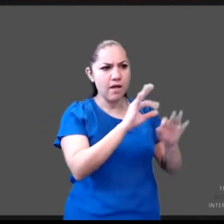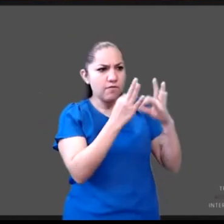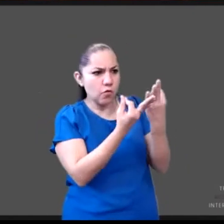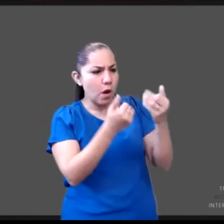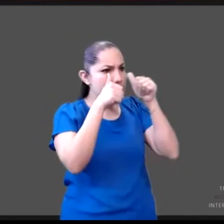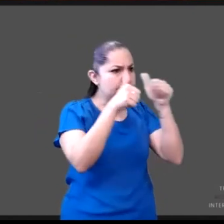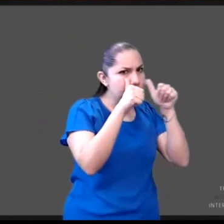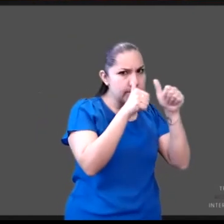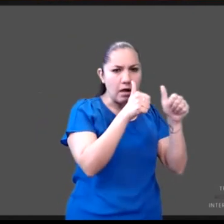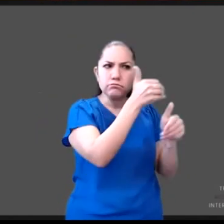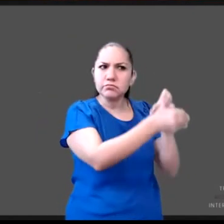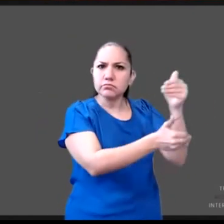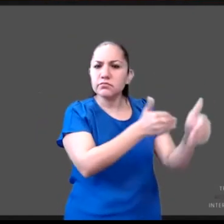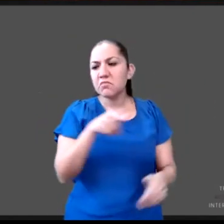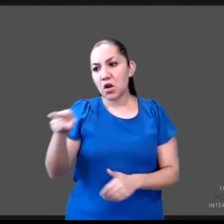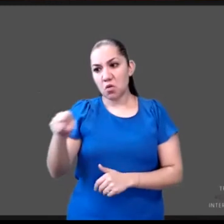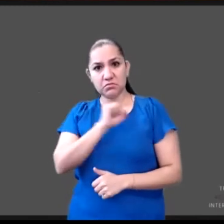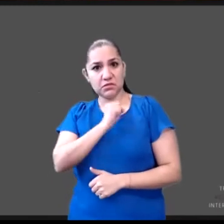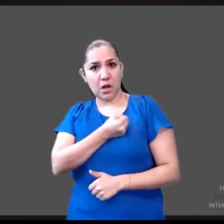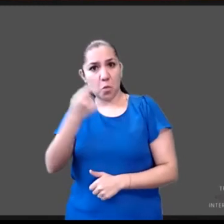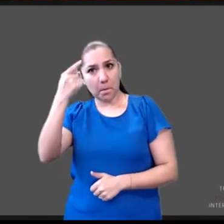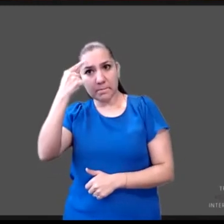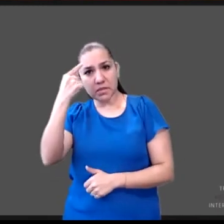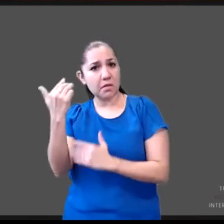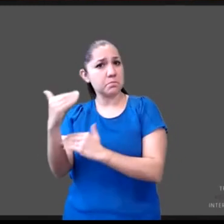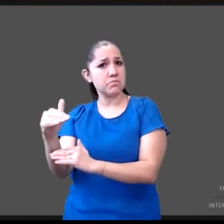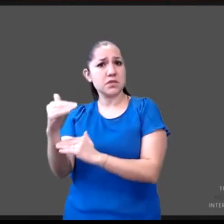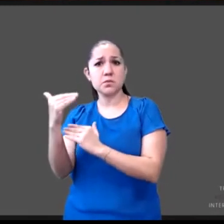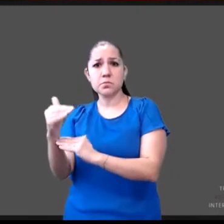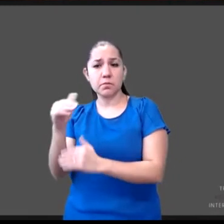tenemos un esfuerzo hoy día que está siendo